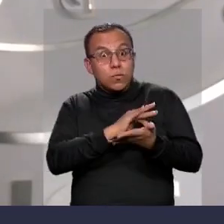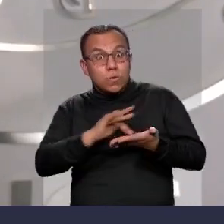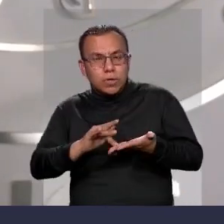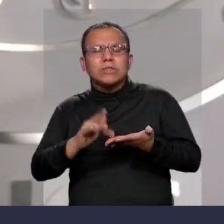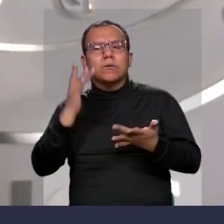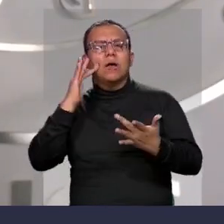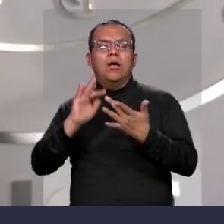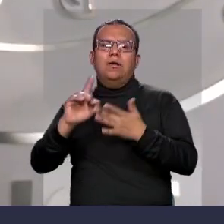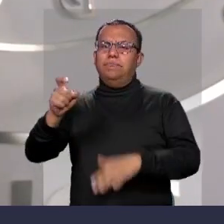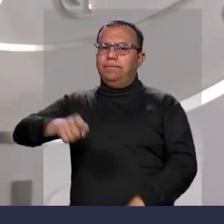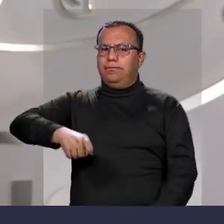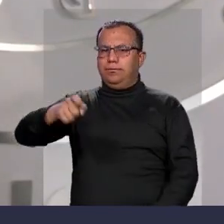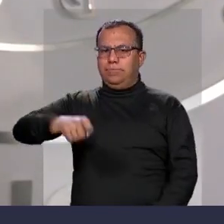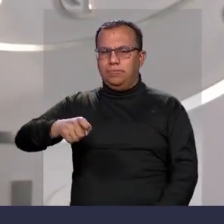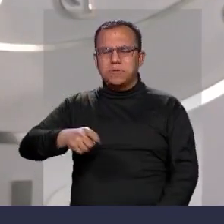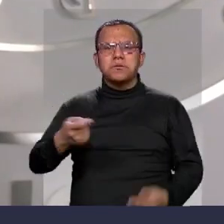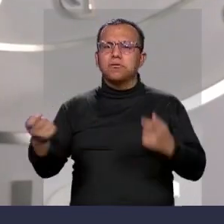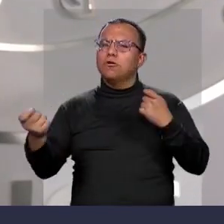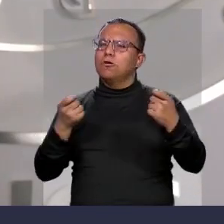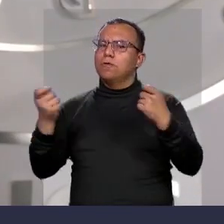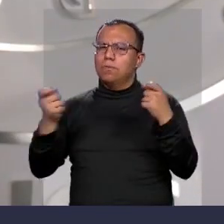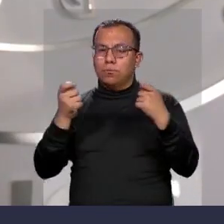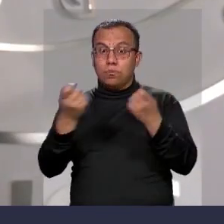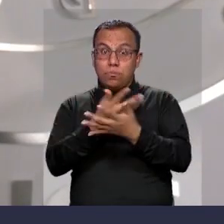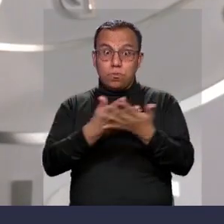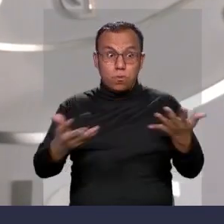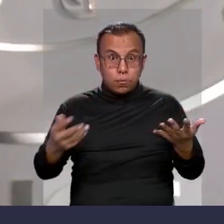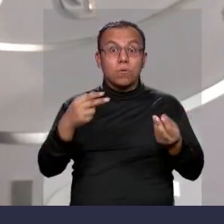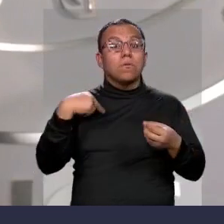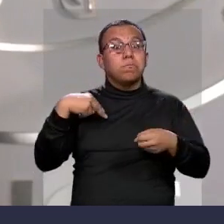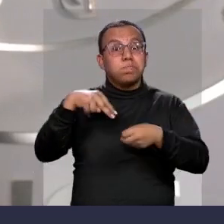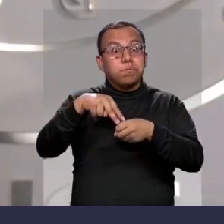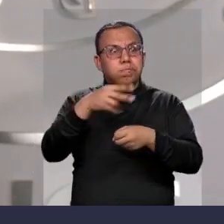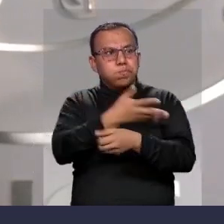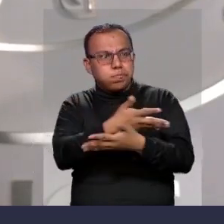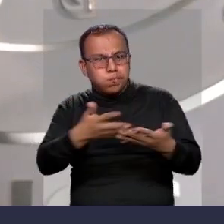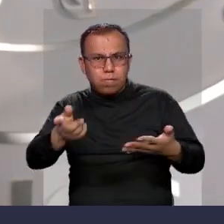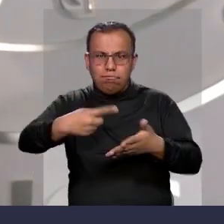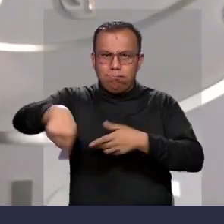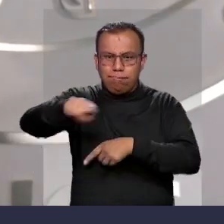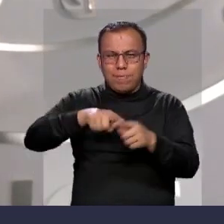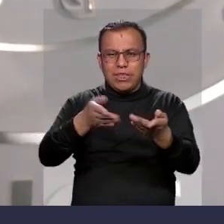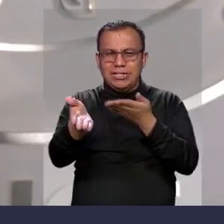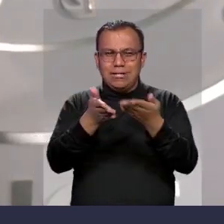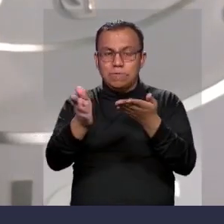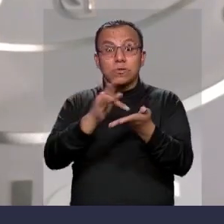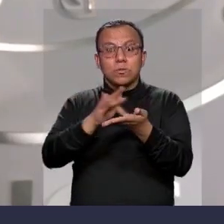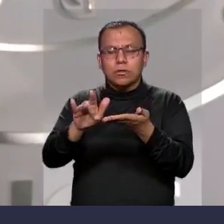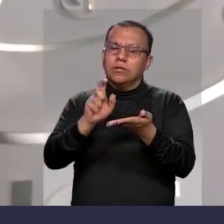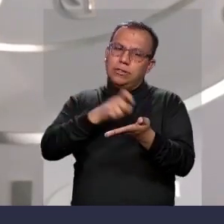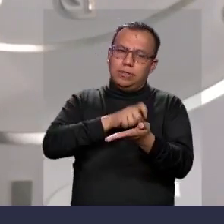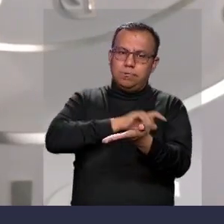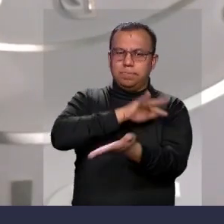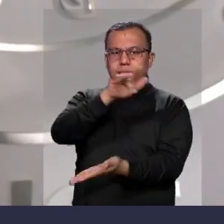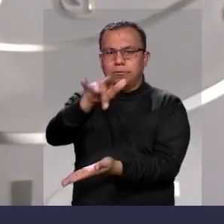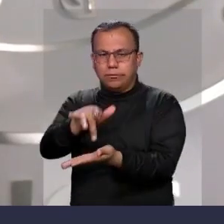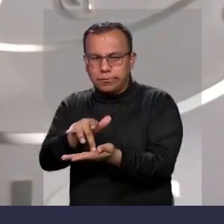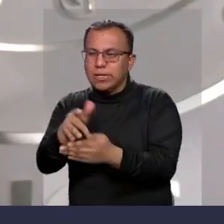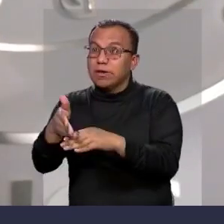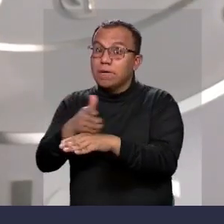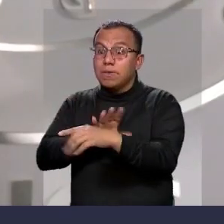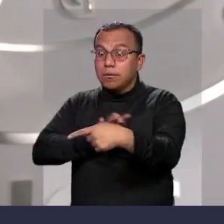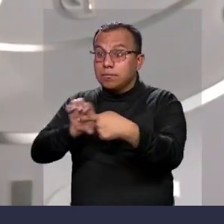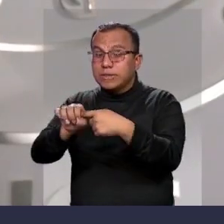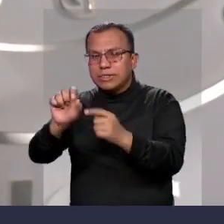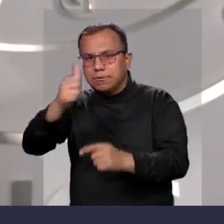sea necesario, utilizar racionalmente los recursos que tenemos, es decir, acudir al servicio de urgencias cuando sea necesario, acudir a la consulta prioritaria